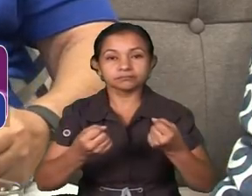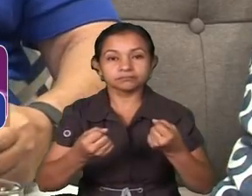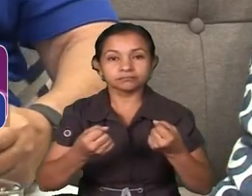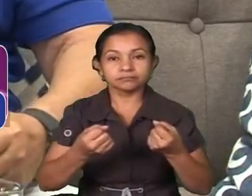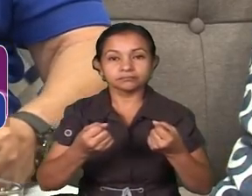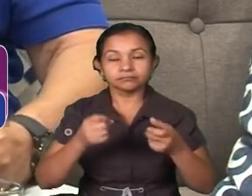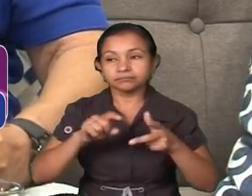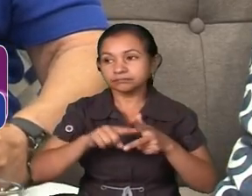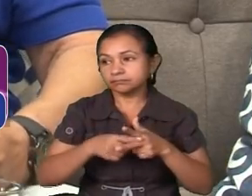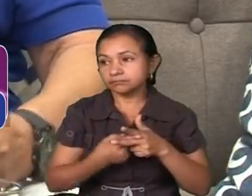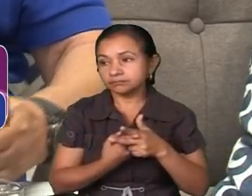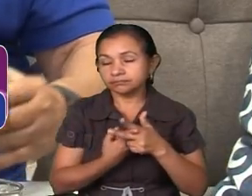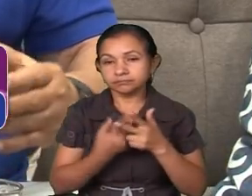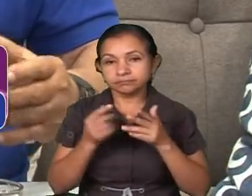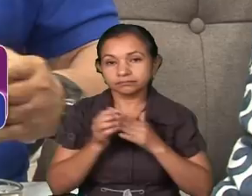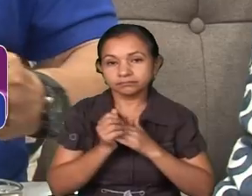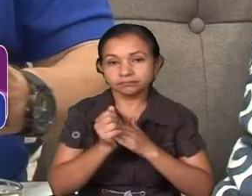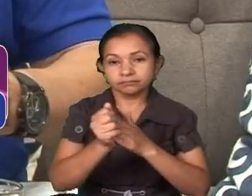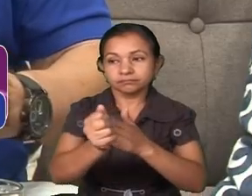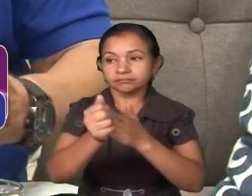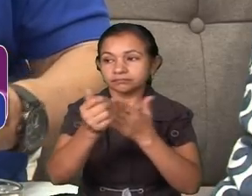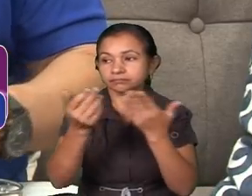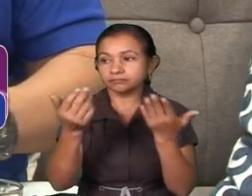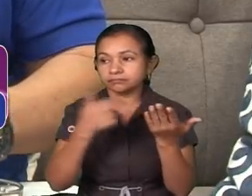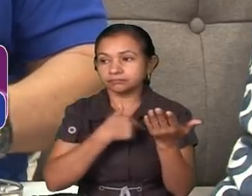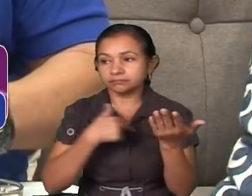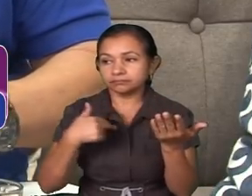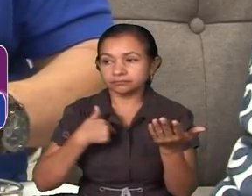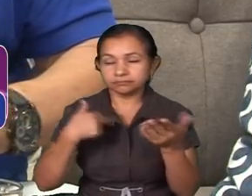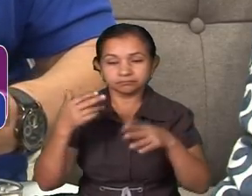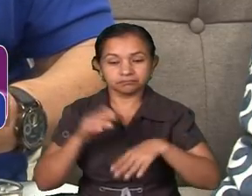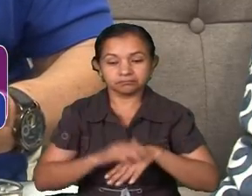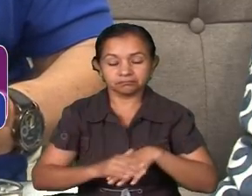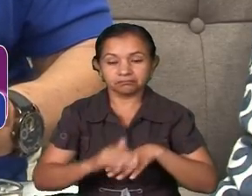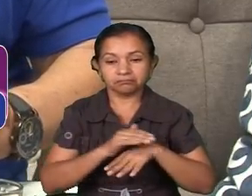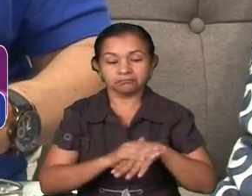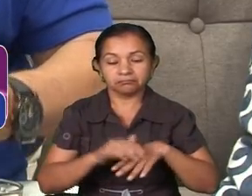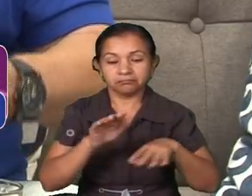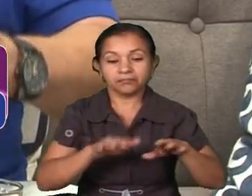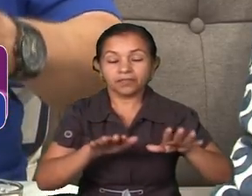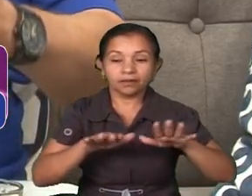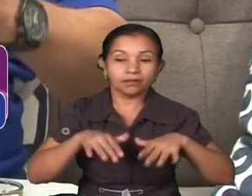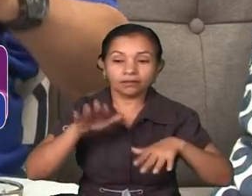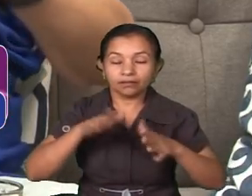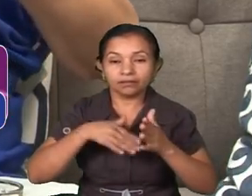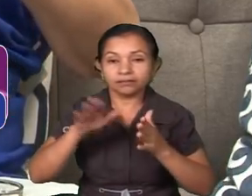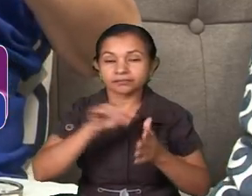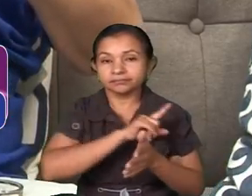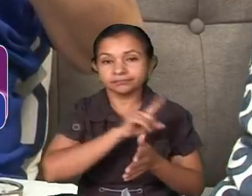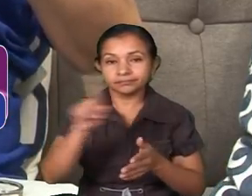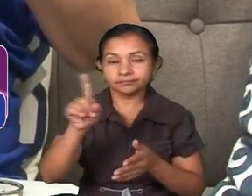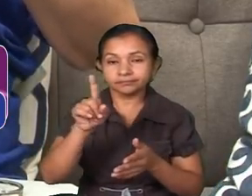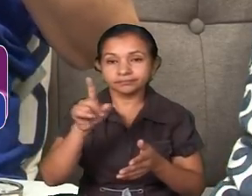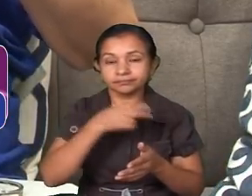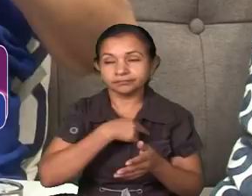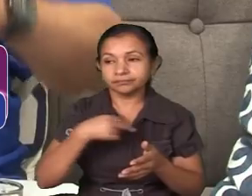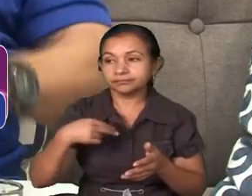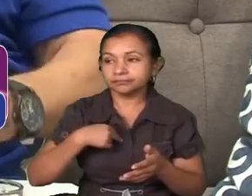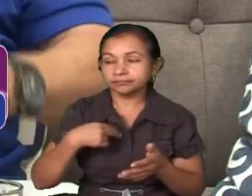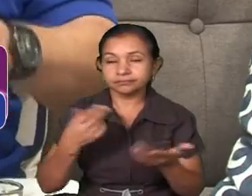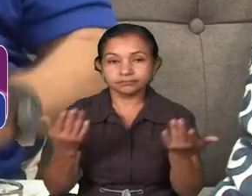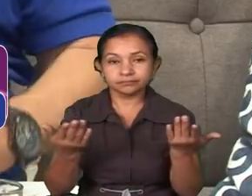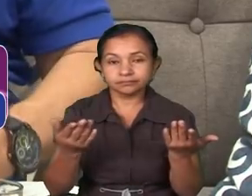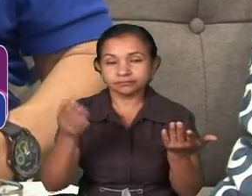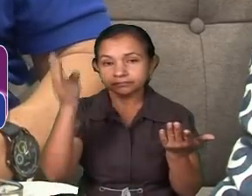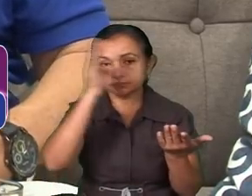y con dirigentes así. Y no es que le estoy sobando la chaqueta a Daniel Ortega porque a mis 80 años no lo voy a hacer